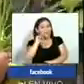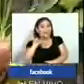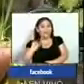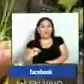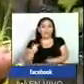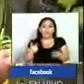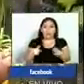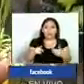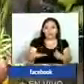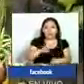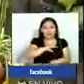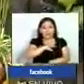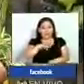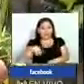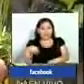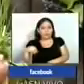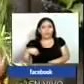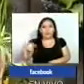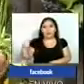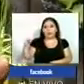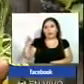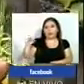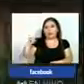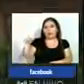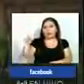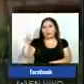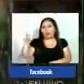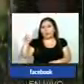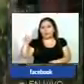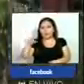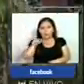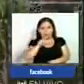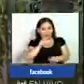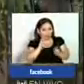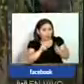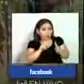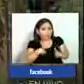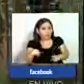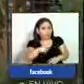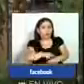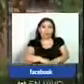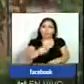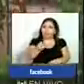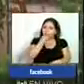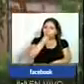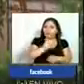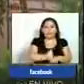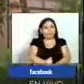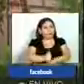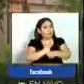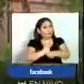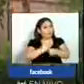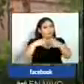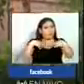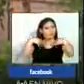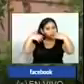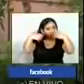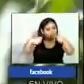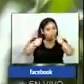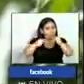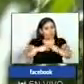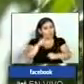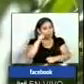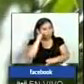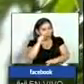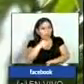Los Grijalva Sandoval Encontraron En los muertos caseros Una opción Para garantizar Alimentos Saludables Lo